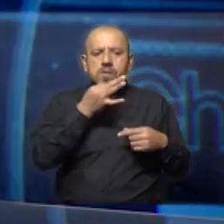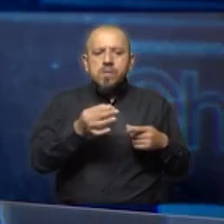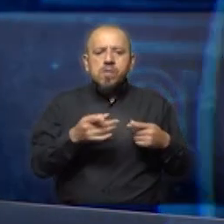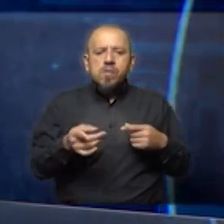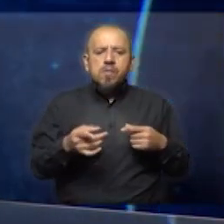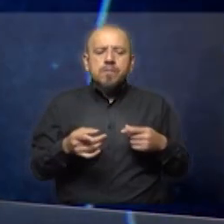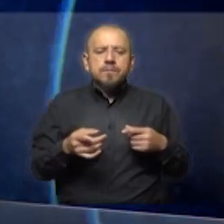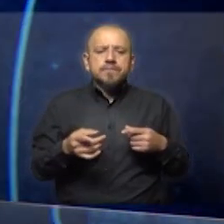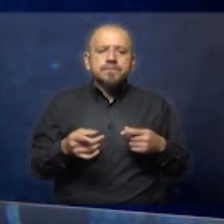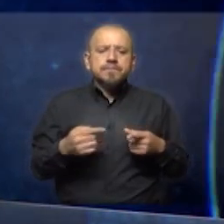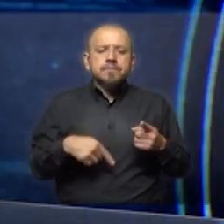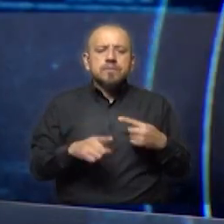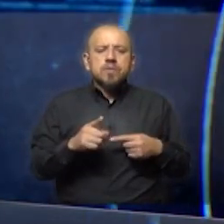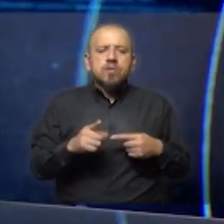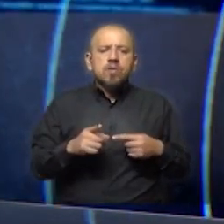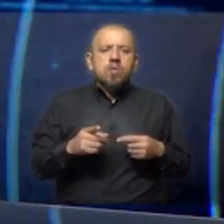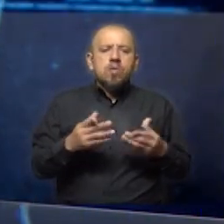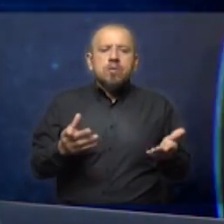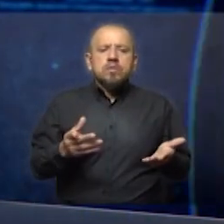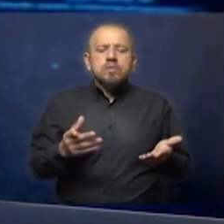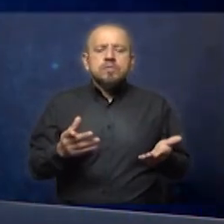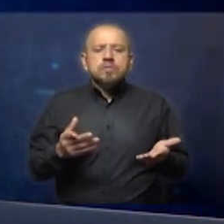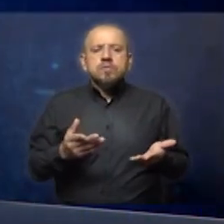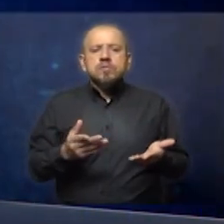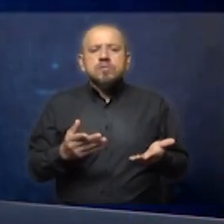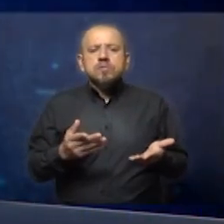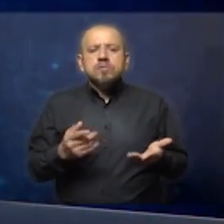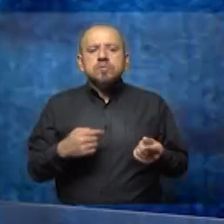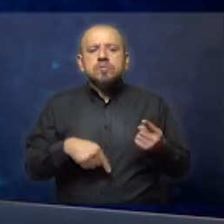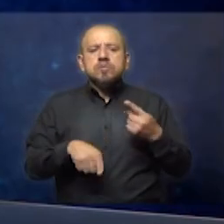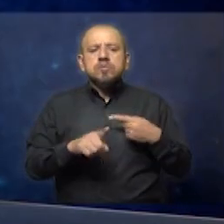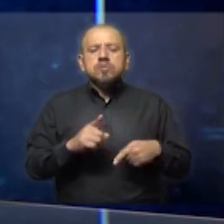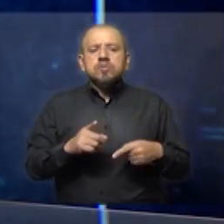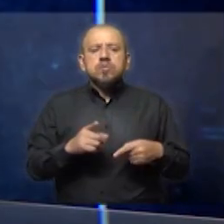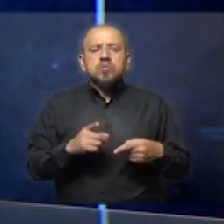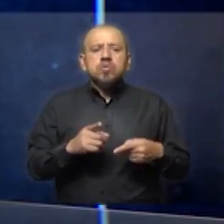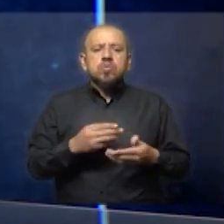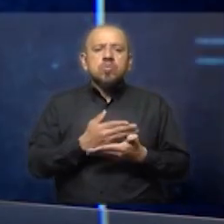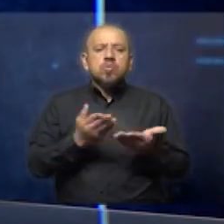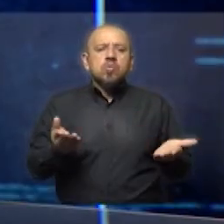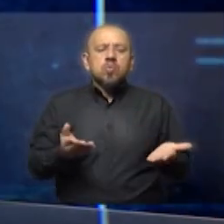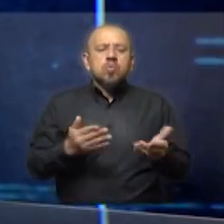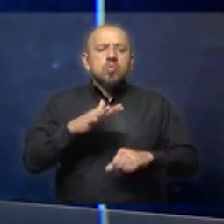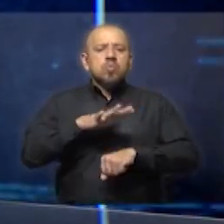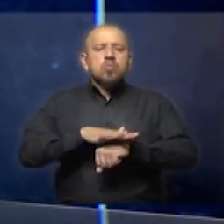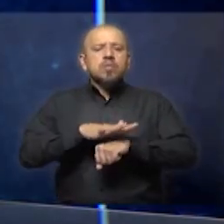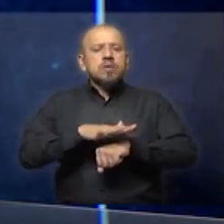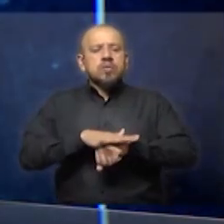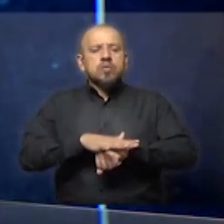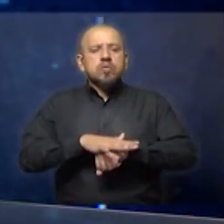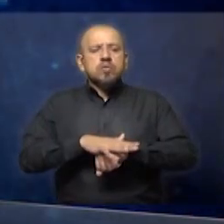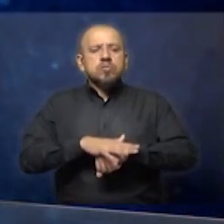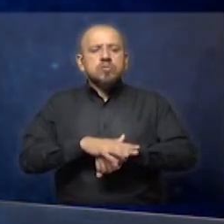El hecho capital como un hecho central como un hecho o base que era con